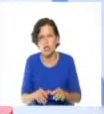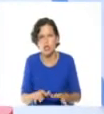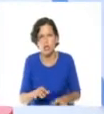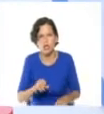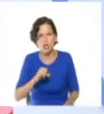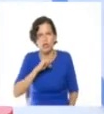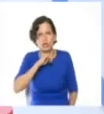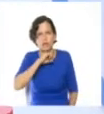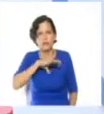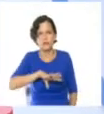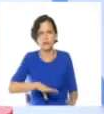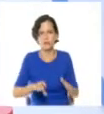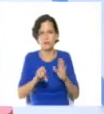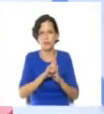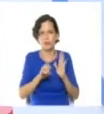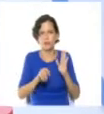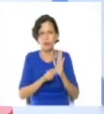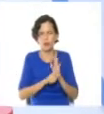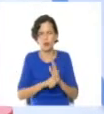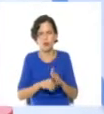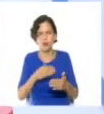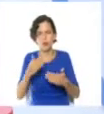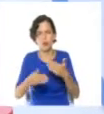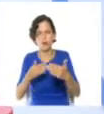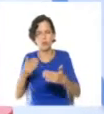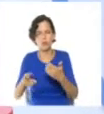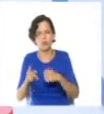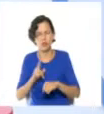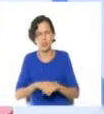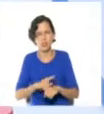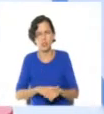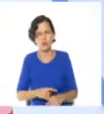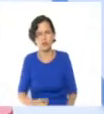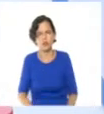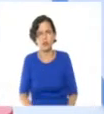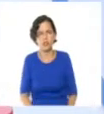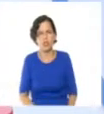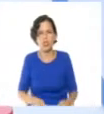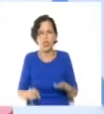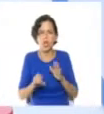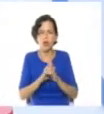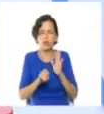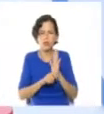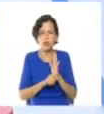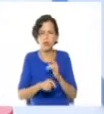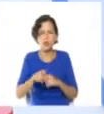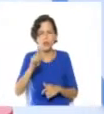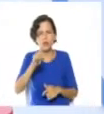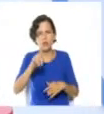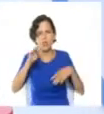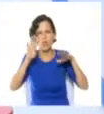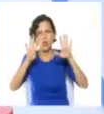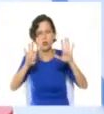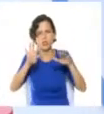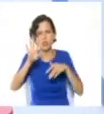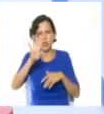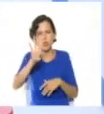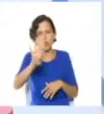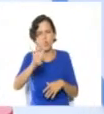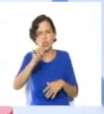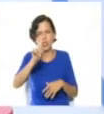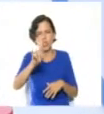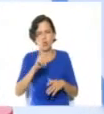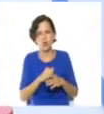radiografía constitucional y vamos avanzando en el tiempo. Desde la Constitución de 1941